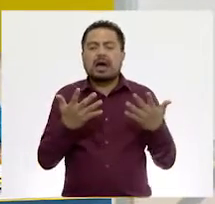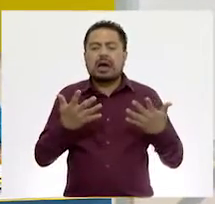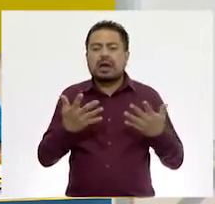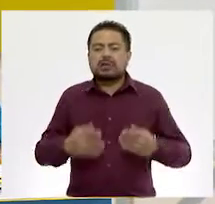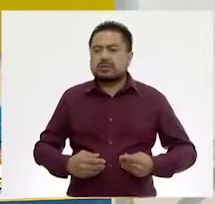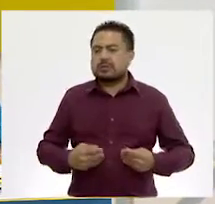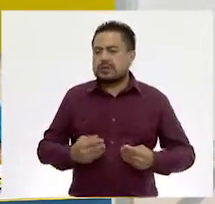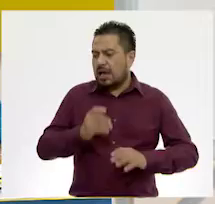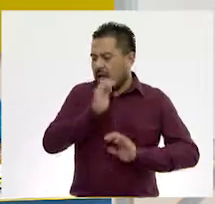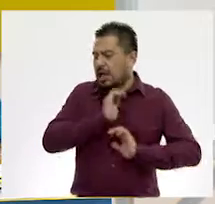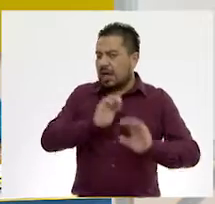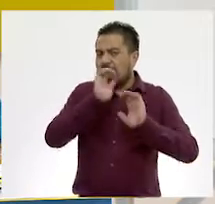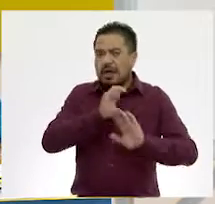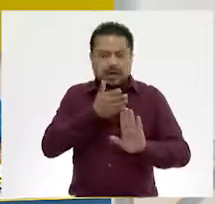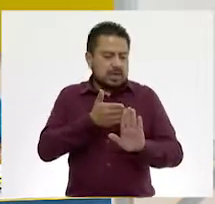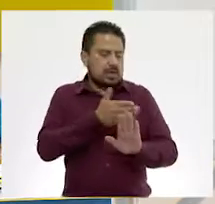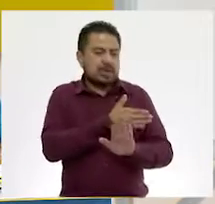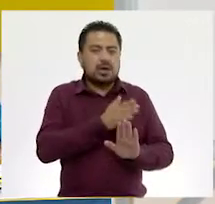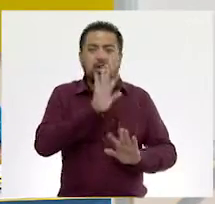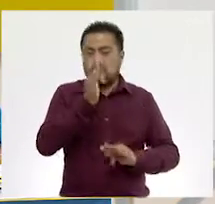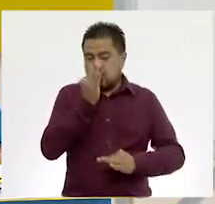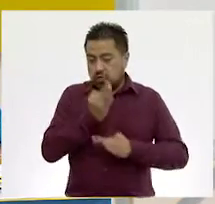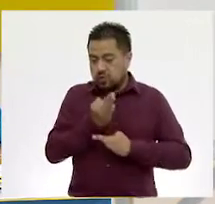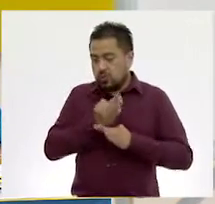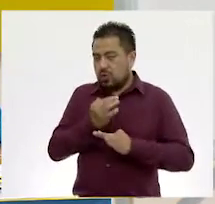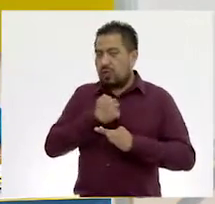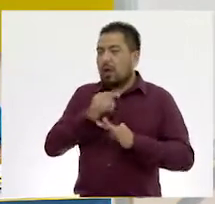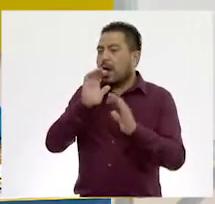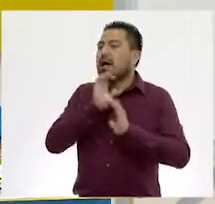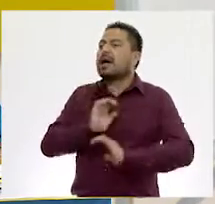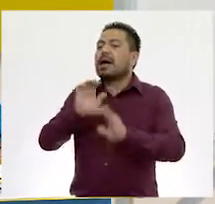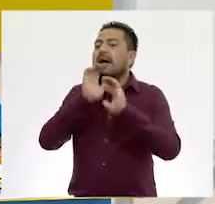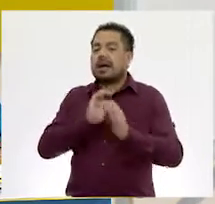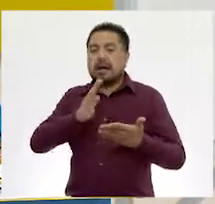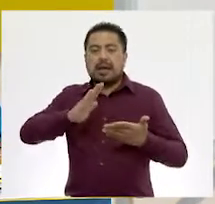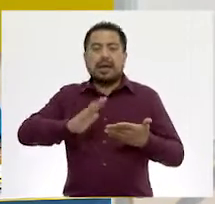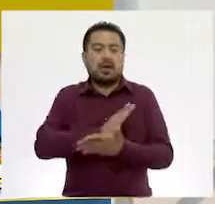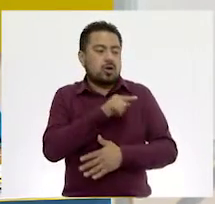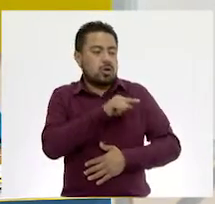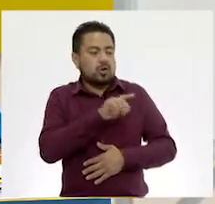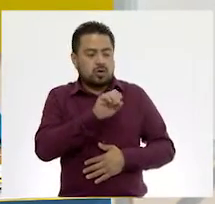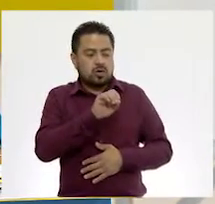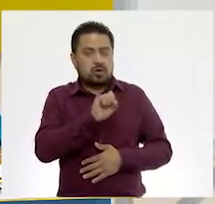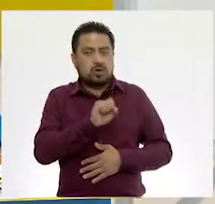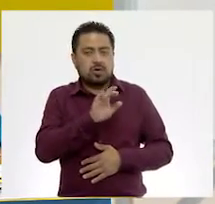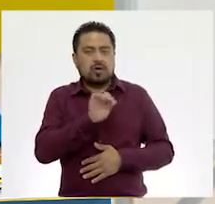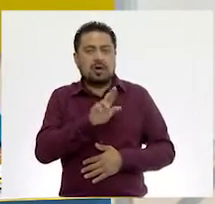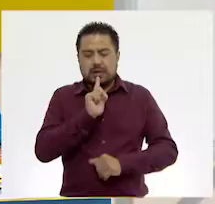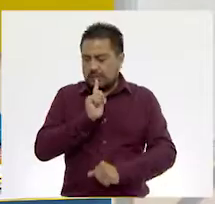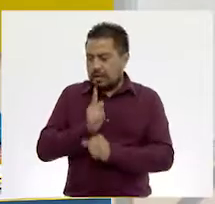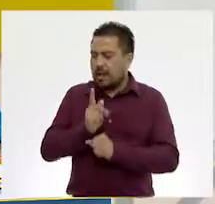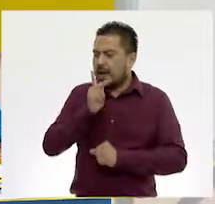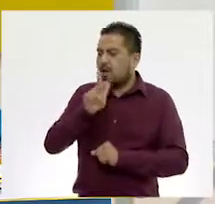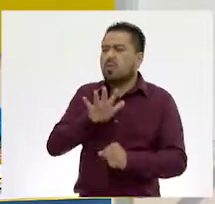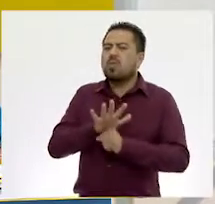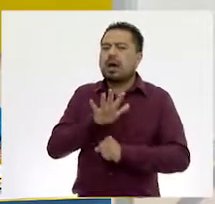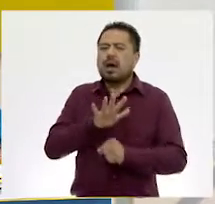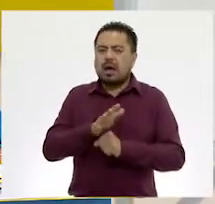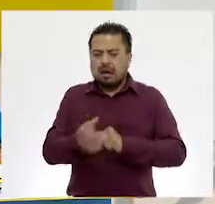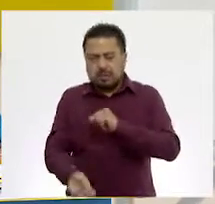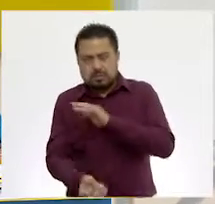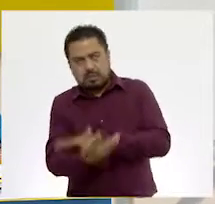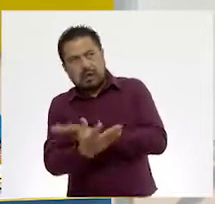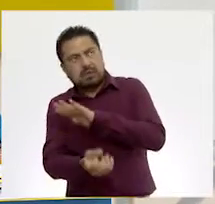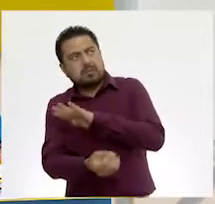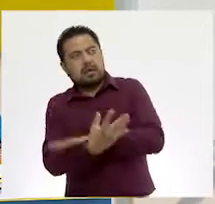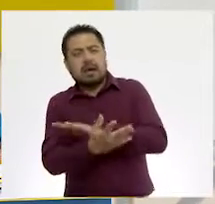vinieron en la canción anterior. A ver, la voy a cantar. Y Oscar va a detectar cuáles son esas palabras que aparecieron